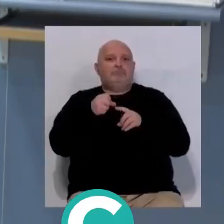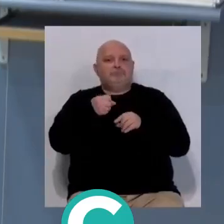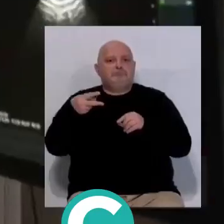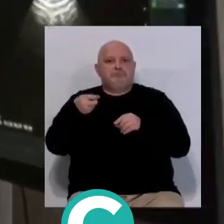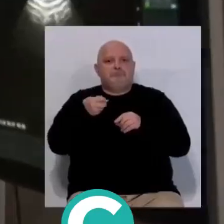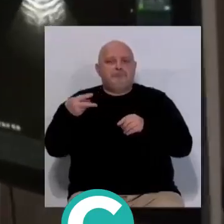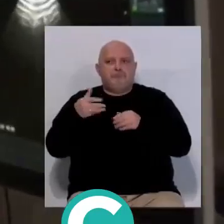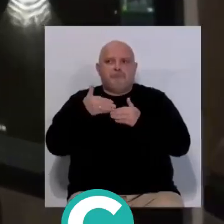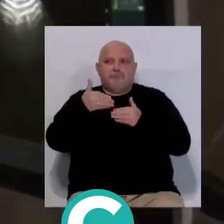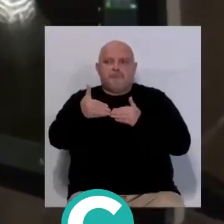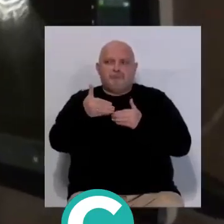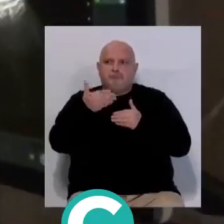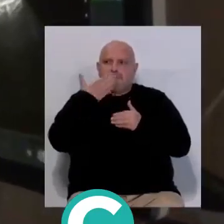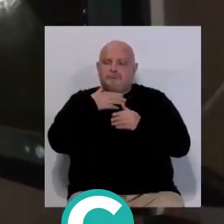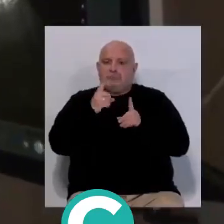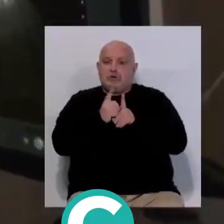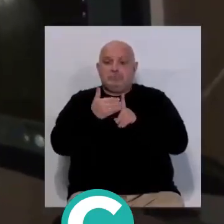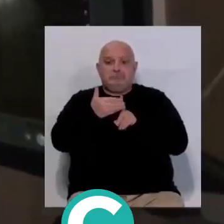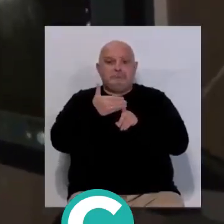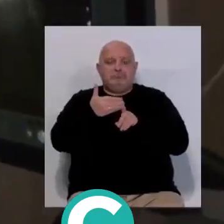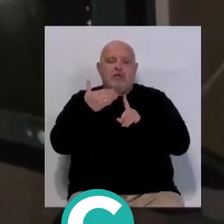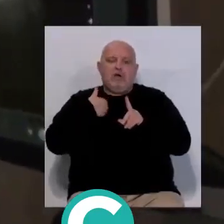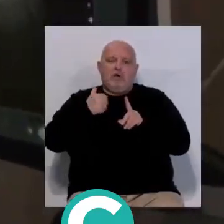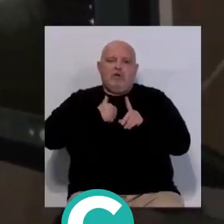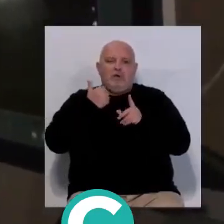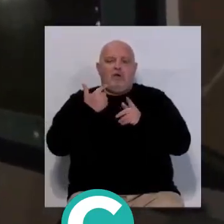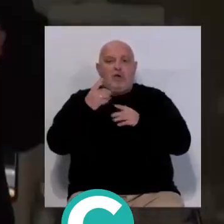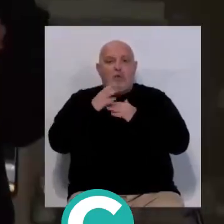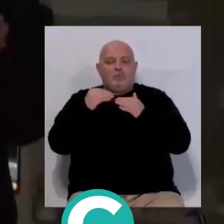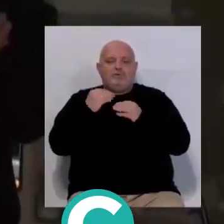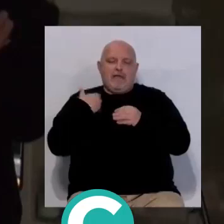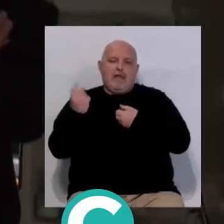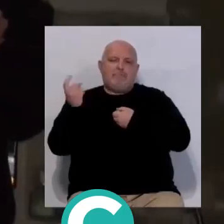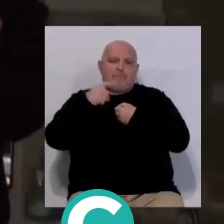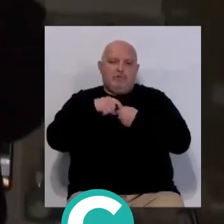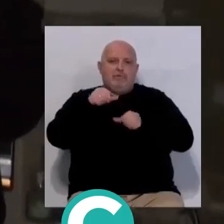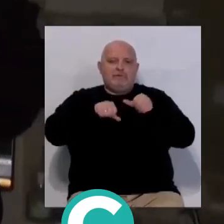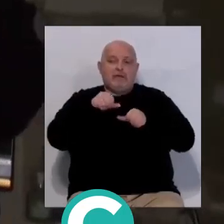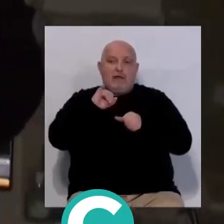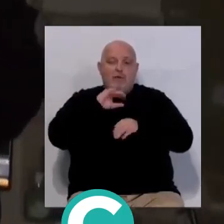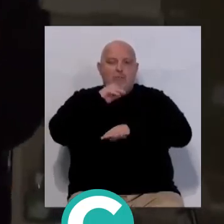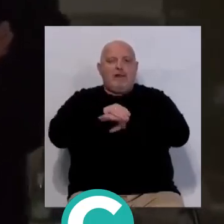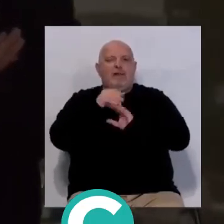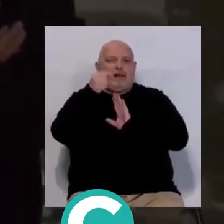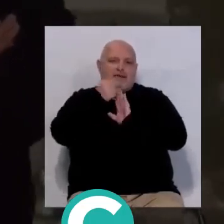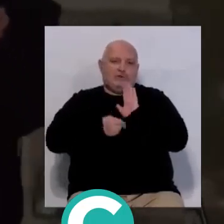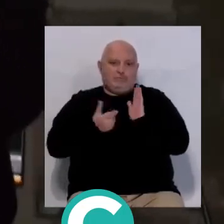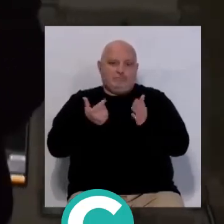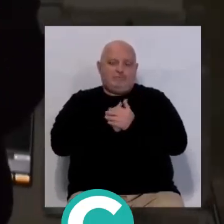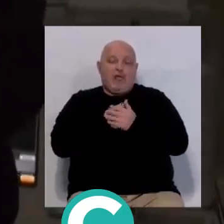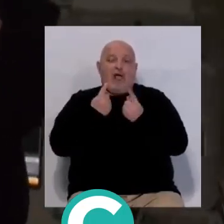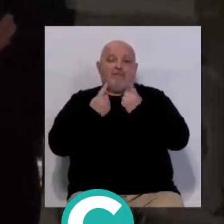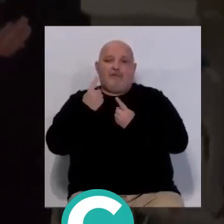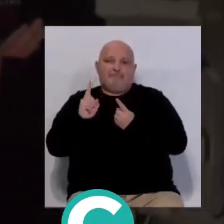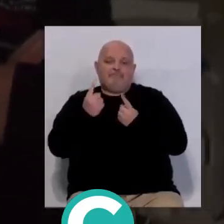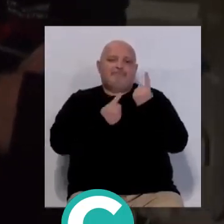a partir de breve tiempo tendremos la oportunidad también de que el paciente pueda ser intervenido si reúne criterios para la intervención quirúrgica. Hay veces